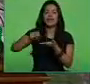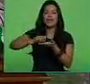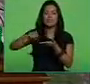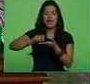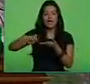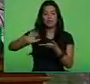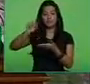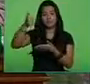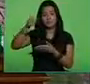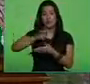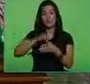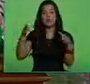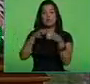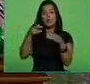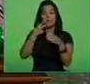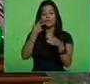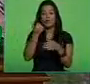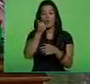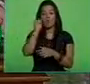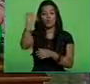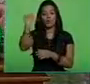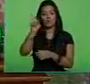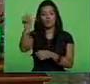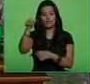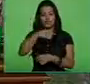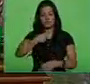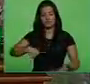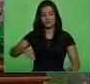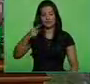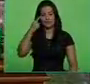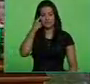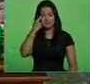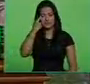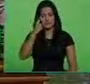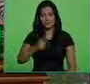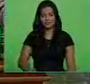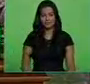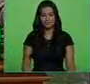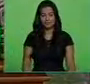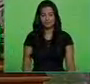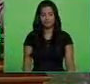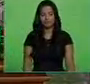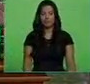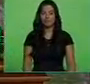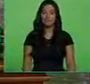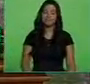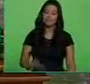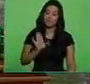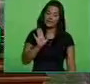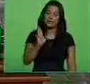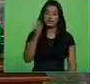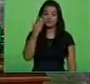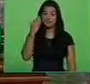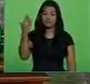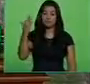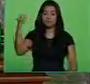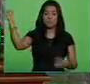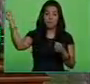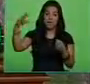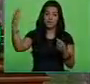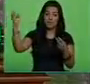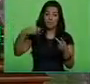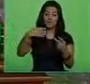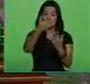del Partido Comunista de China. Bueno, y son parte de las manifestaciones de solidaridad